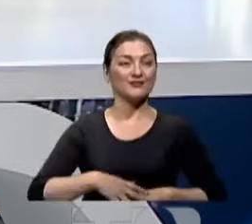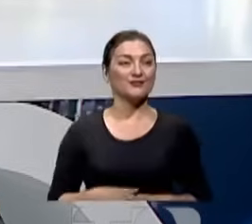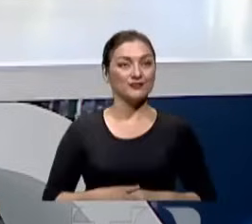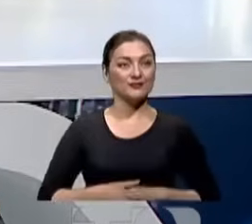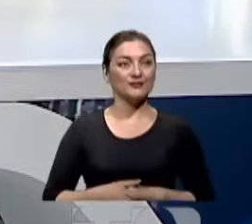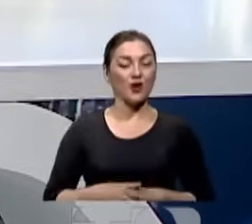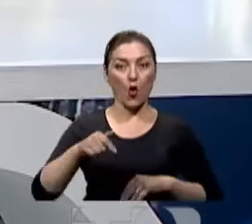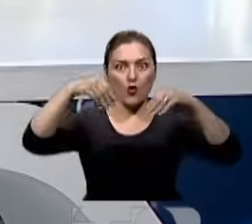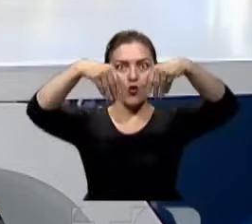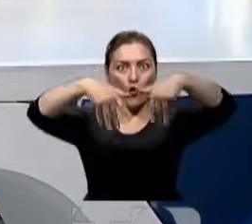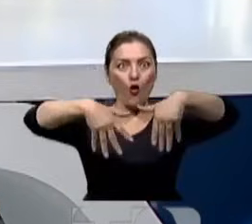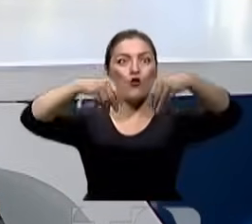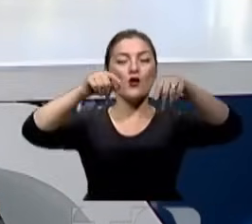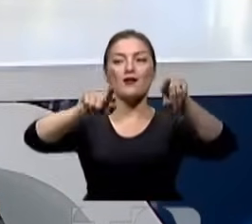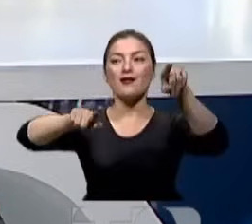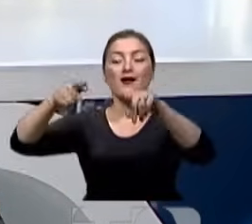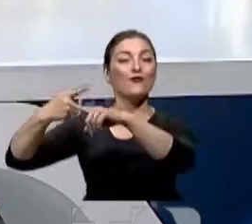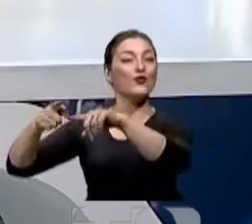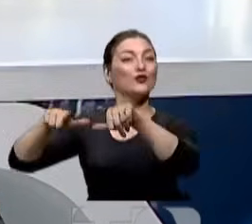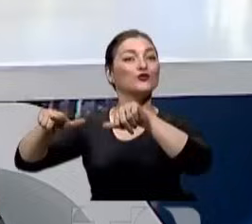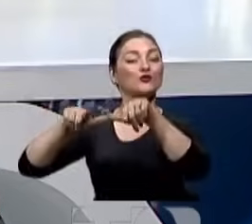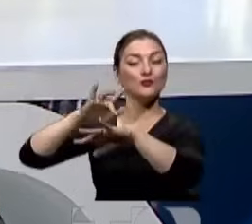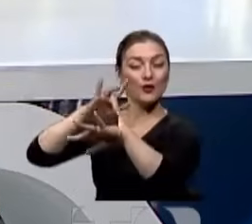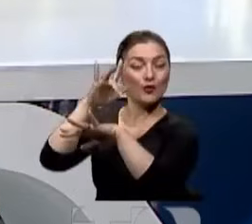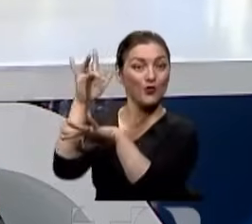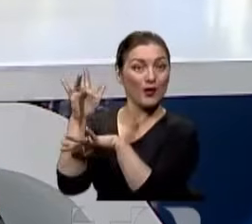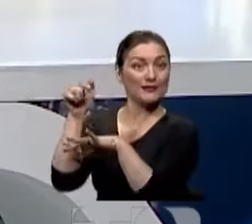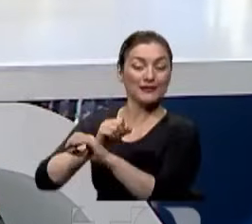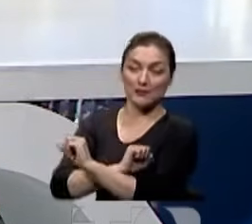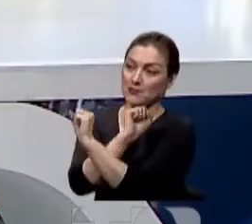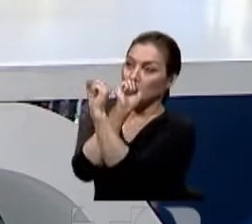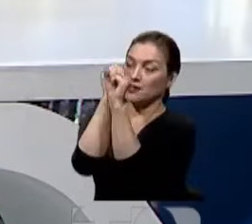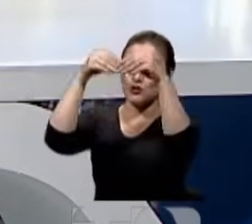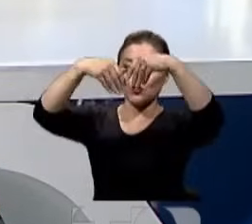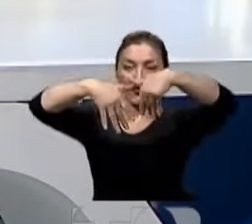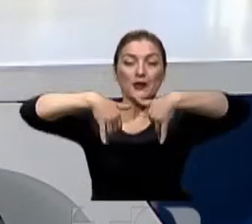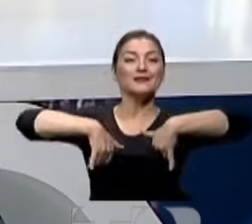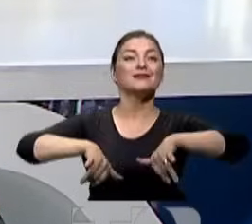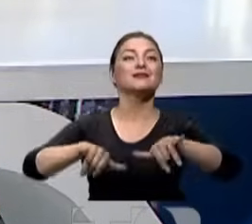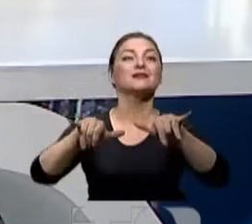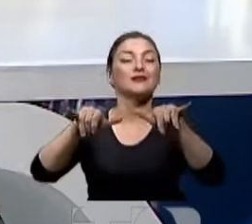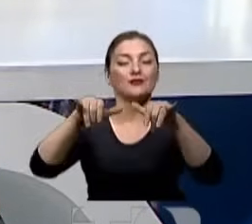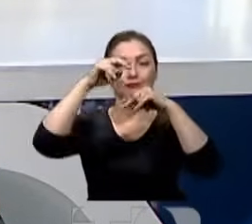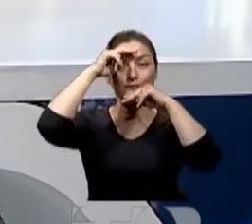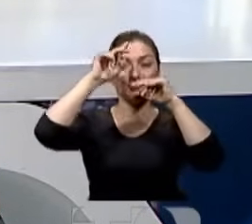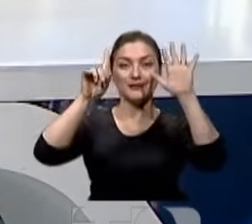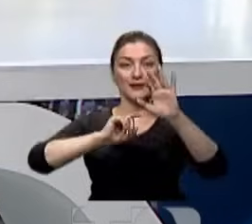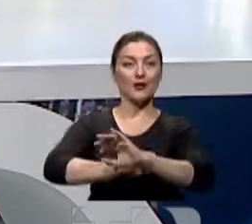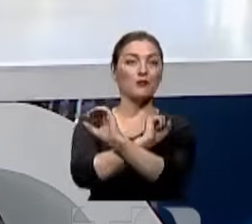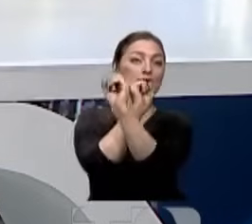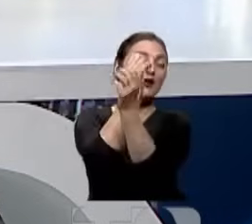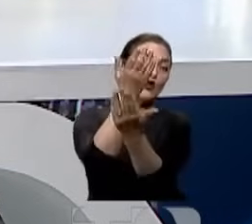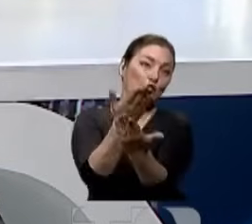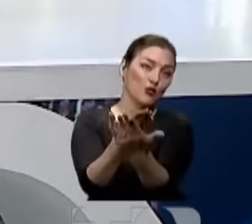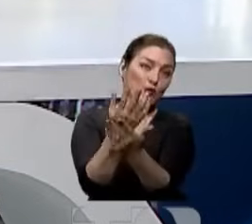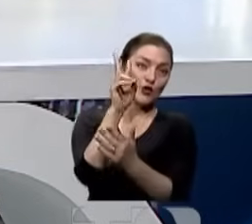que llovió en algunos sectores de la capital durante la madrugada y esta mañana sigue lloviendo. Ya durante el noticiero de las 6 de la mañana les